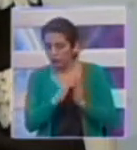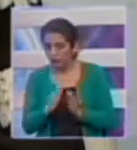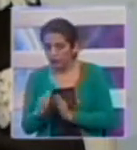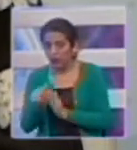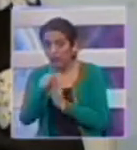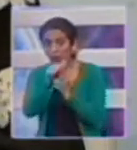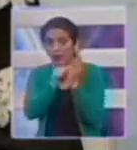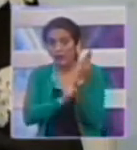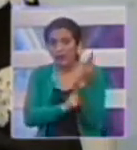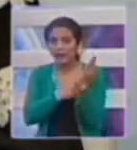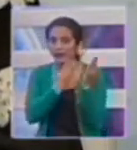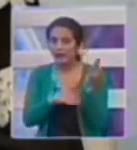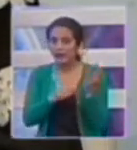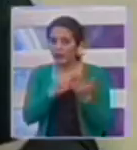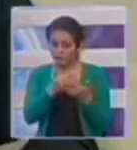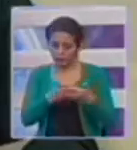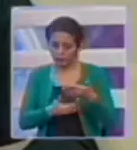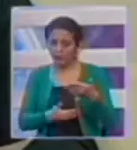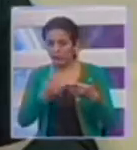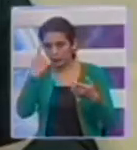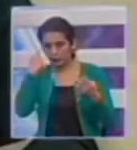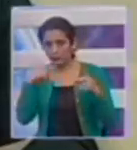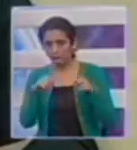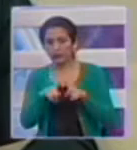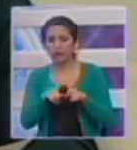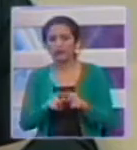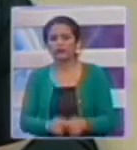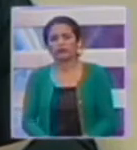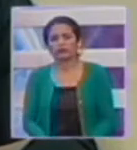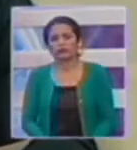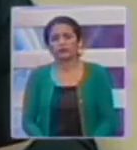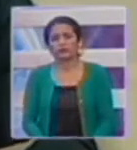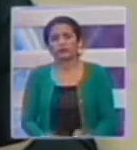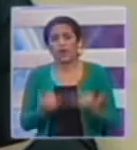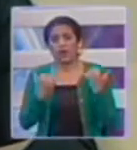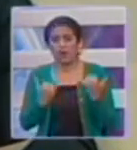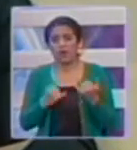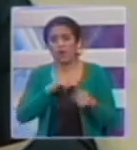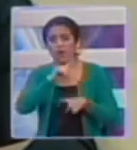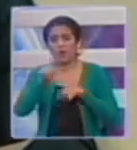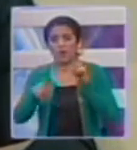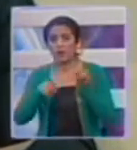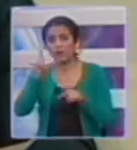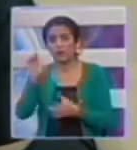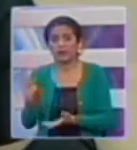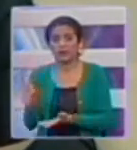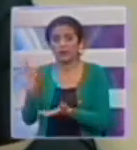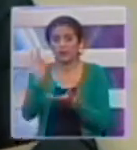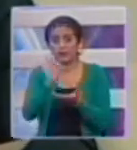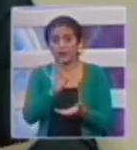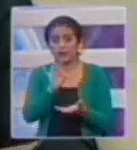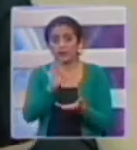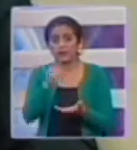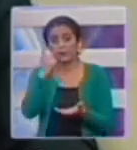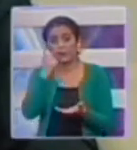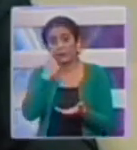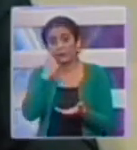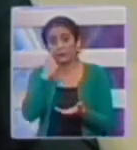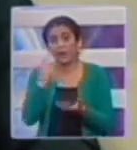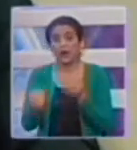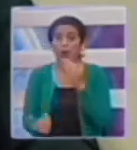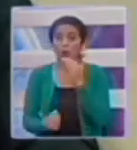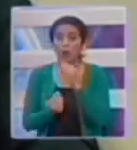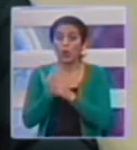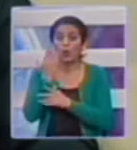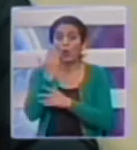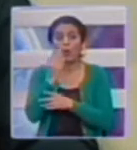condiciones para que esa agenda sea compartida. Hay candidatos que están proponiendo a estas alturas la posibilidad de que con el nuevo gobierno, con la nueva